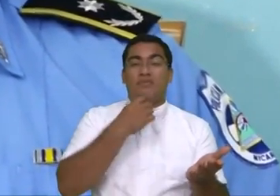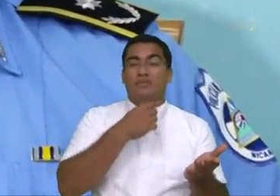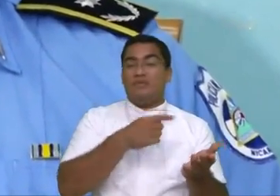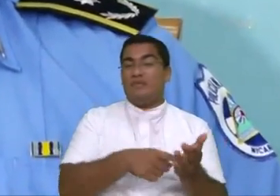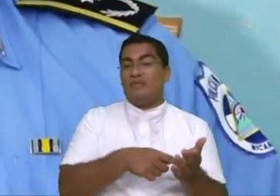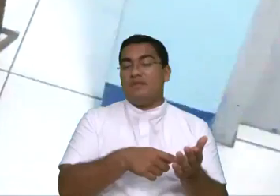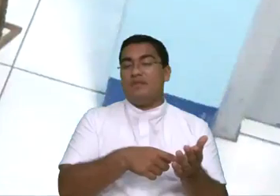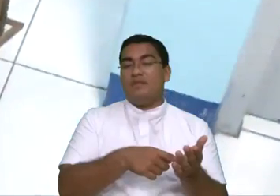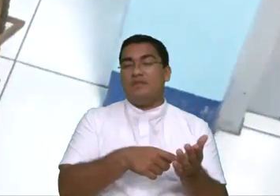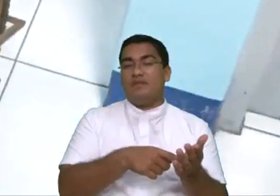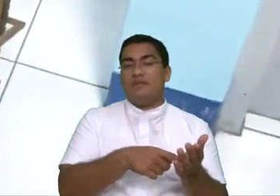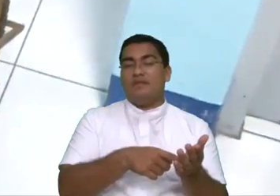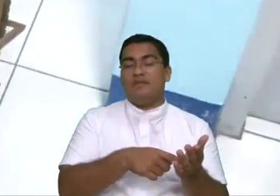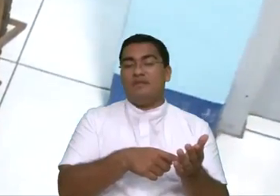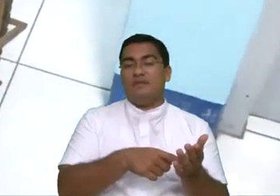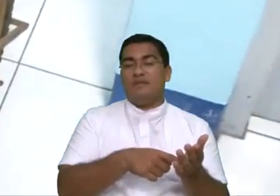halladas.